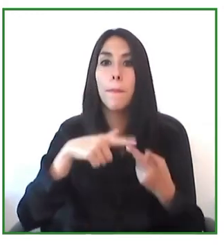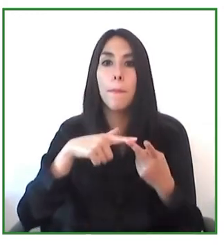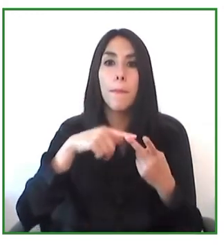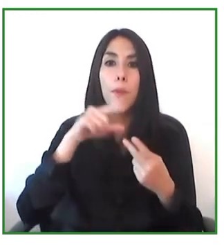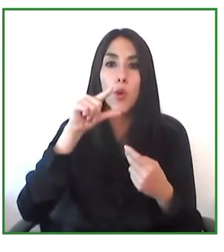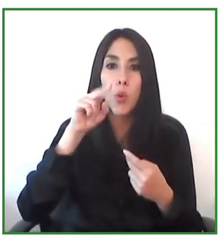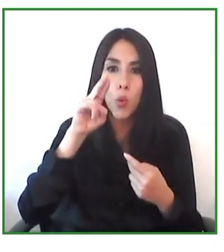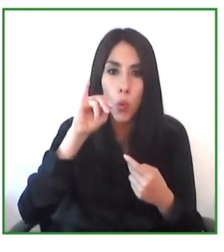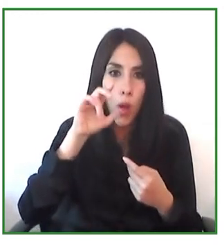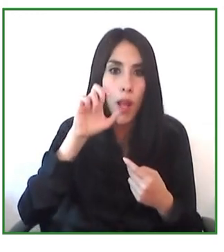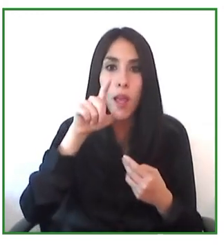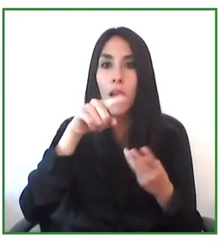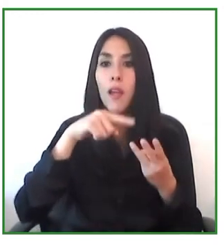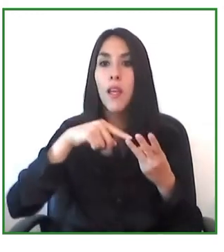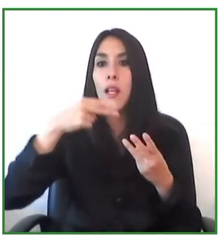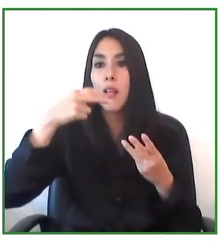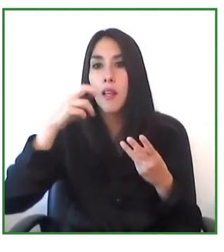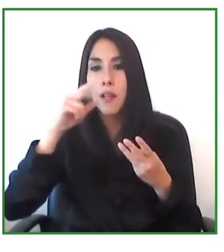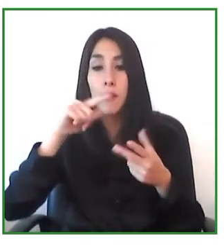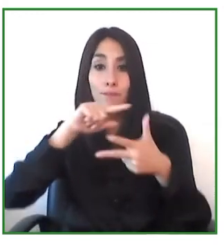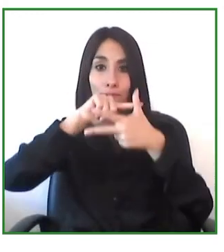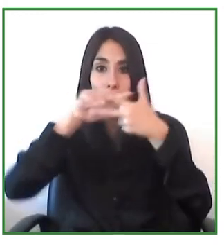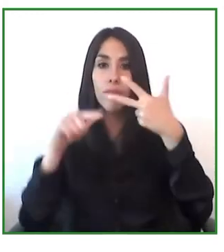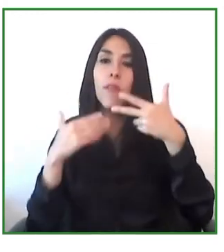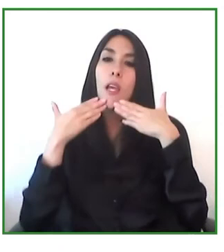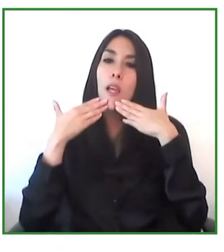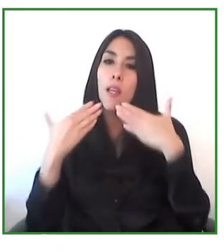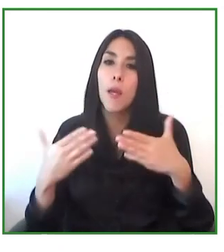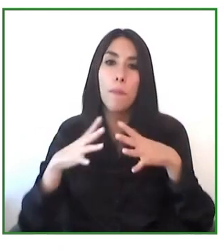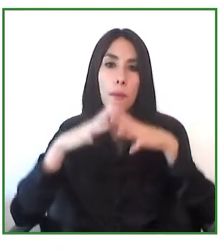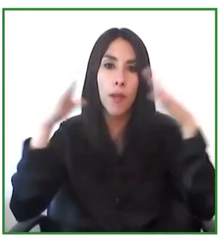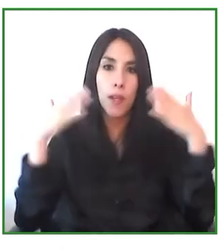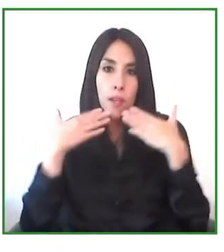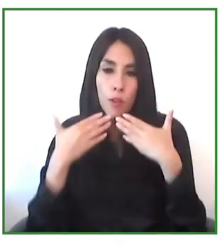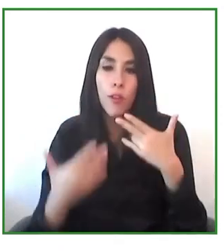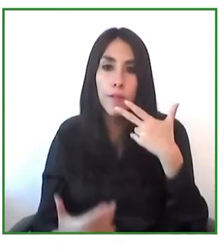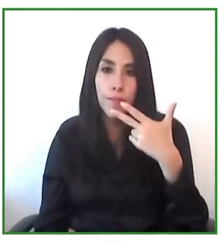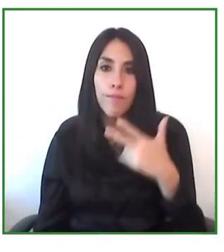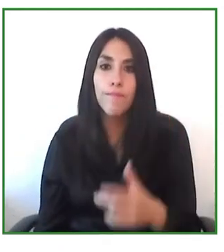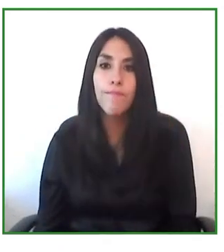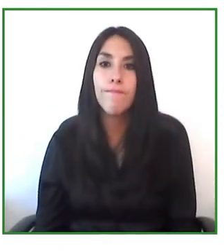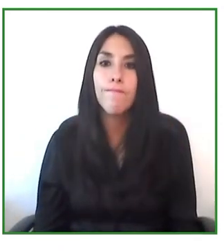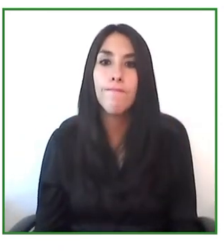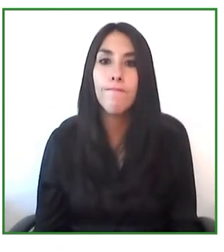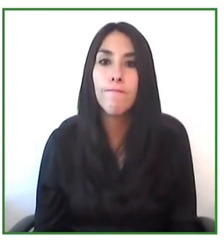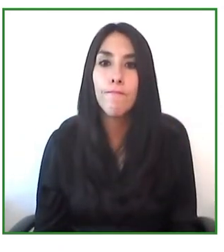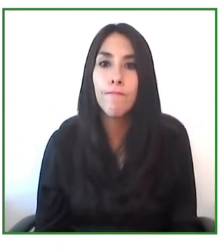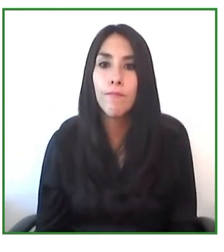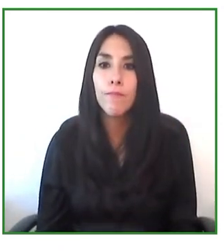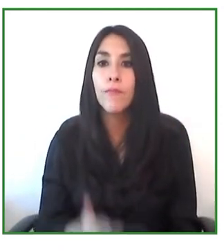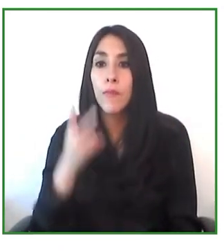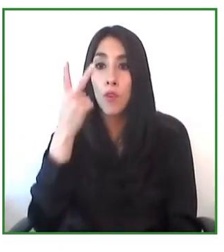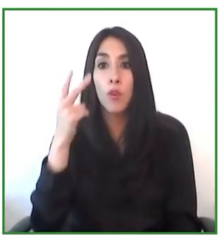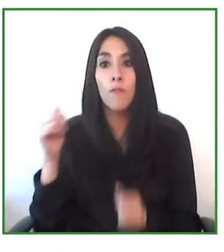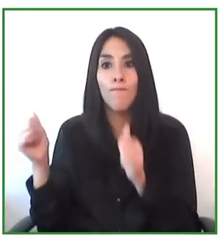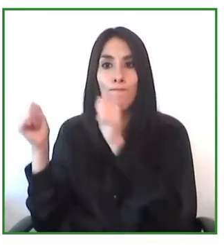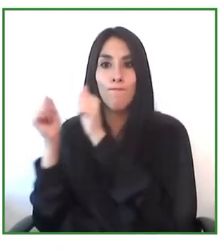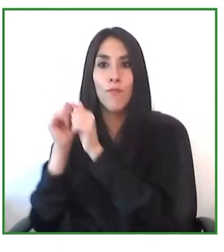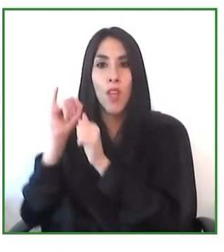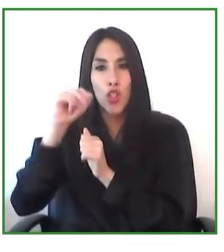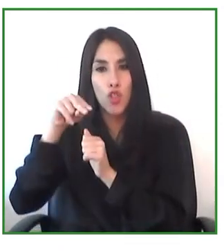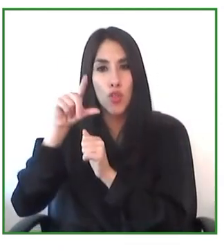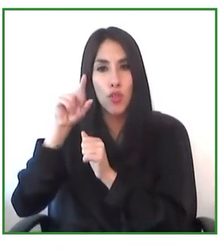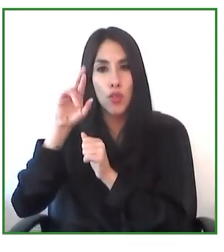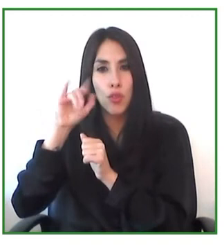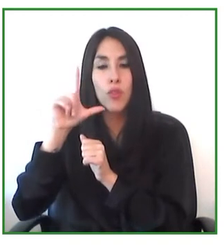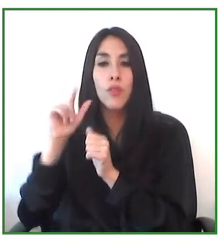espacio y bueno, y seguir trabajando en conjunto para que esta iniciativa se puedan ver traducida